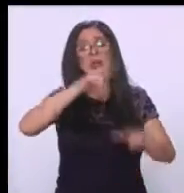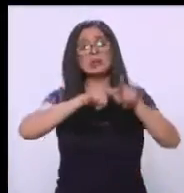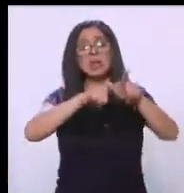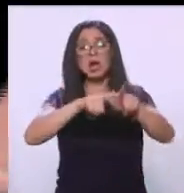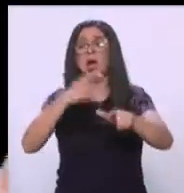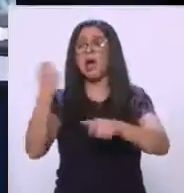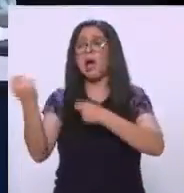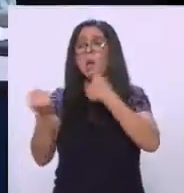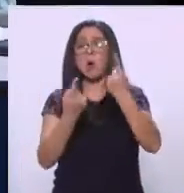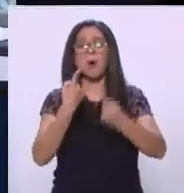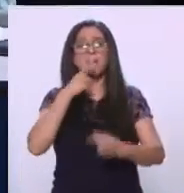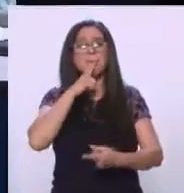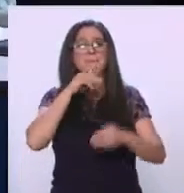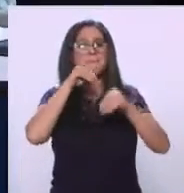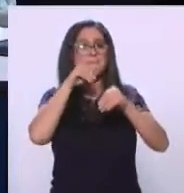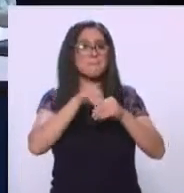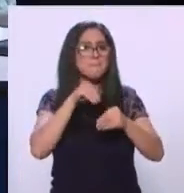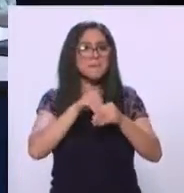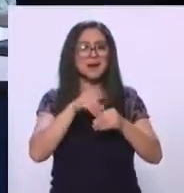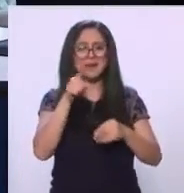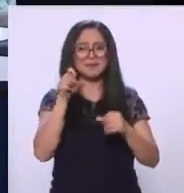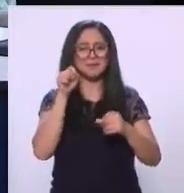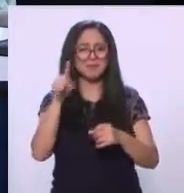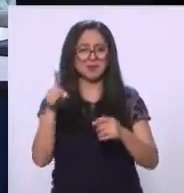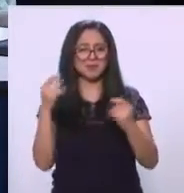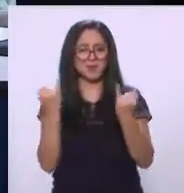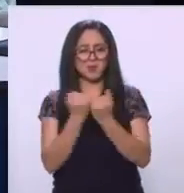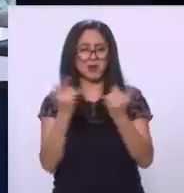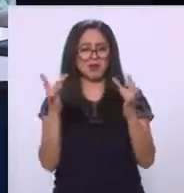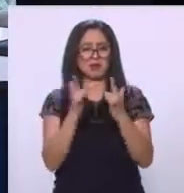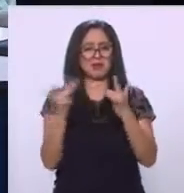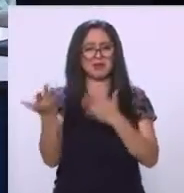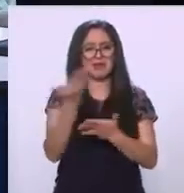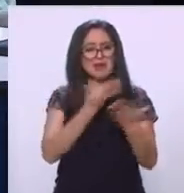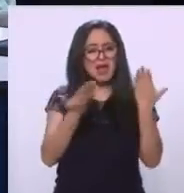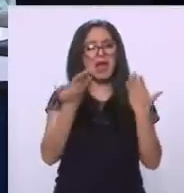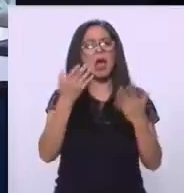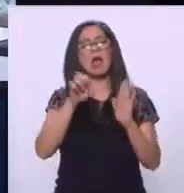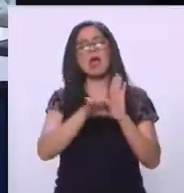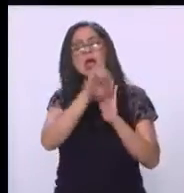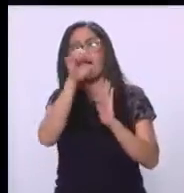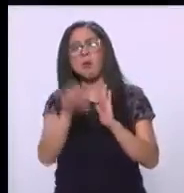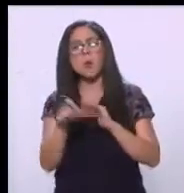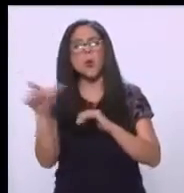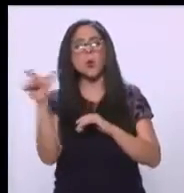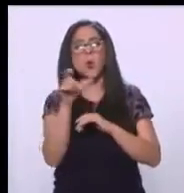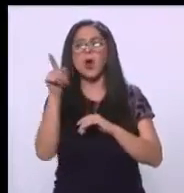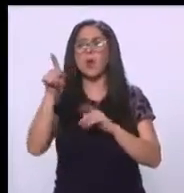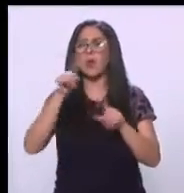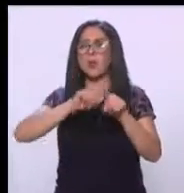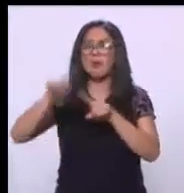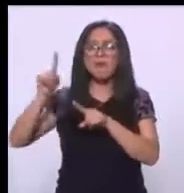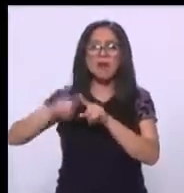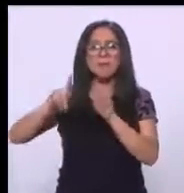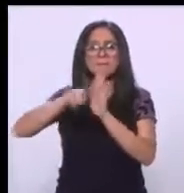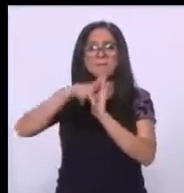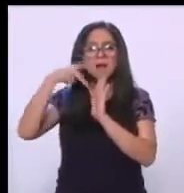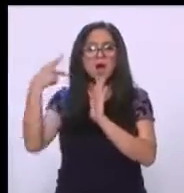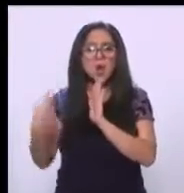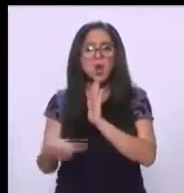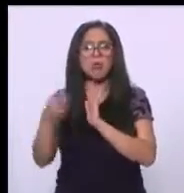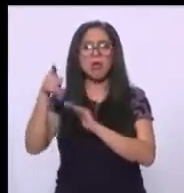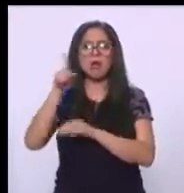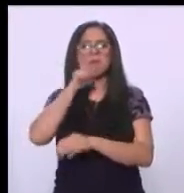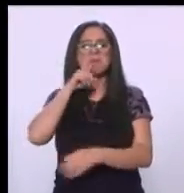veces permiten las redes, no solo lo que hacen los medios tradicionales, digamos, a través de sus redes sociales. Es una discusión que